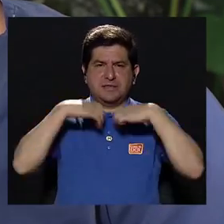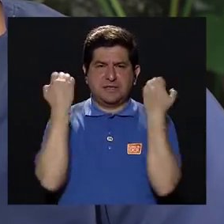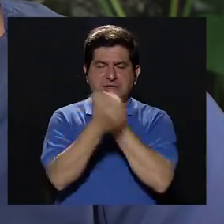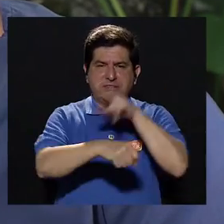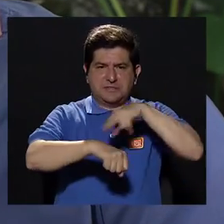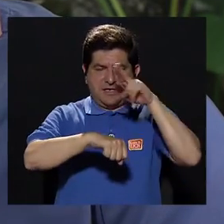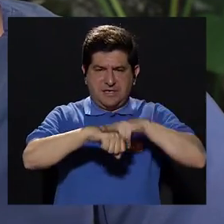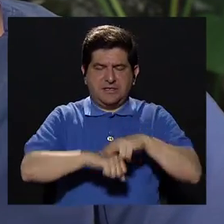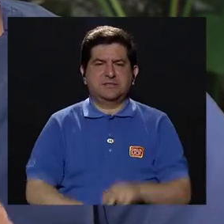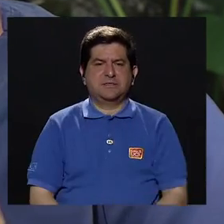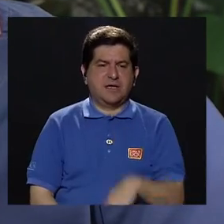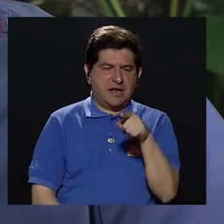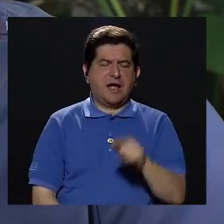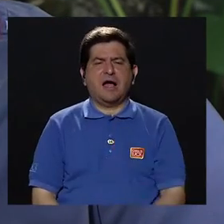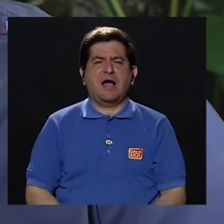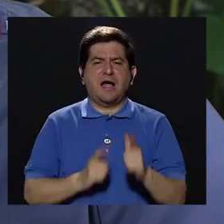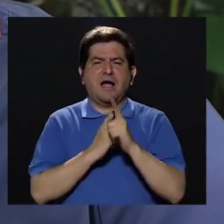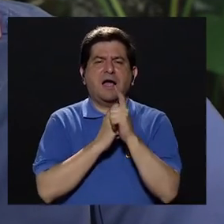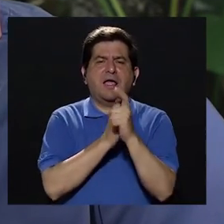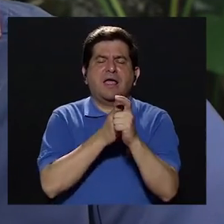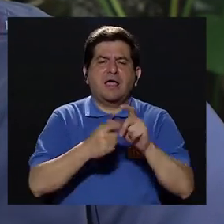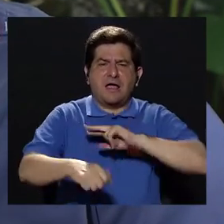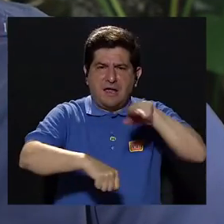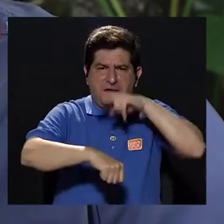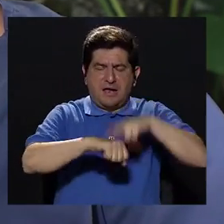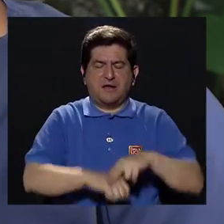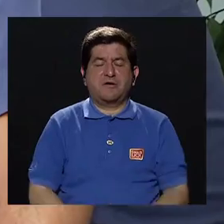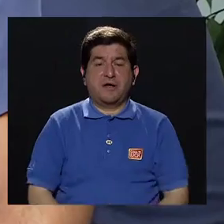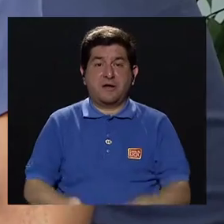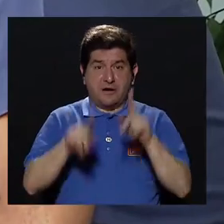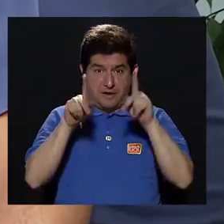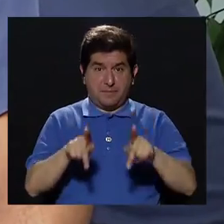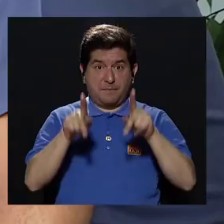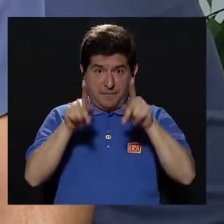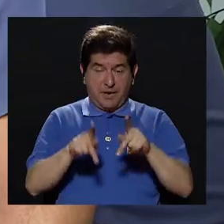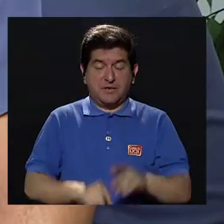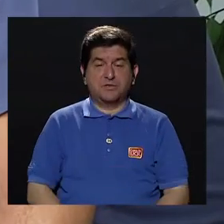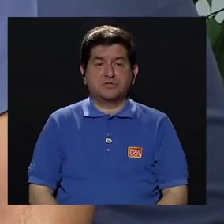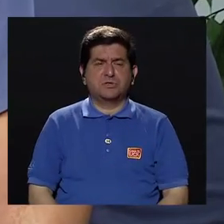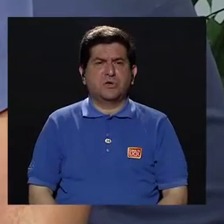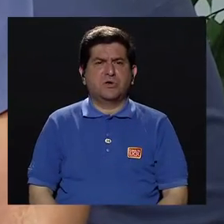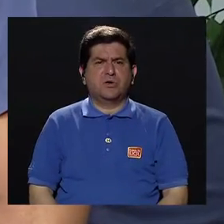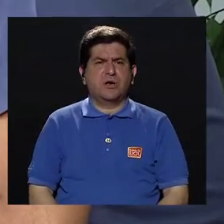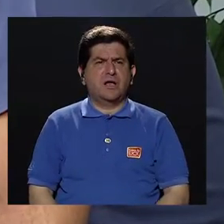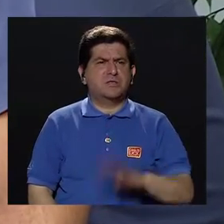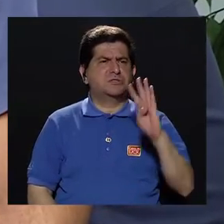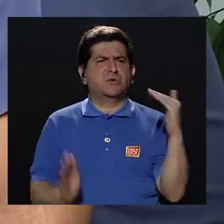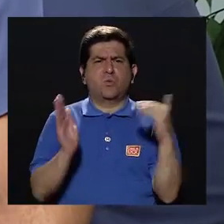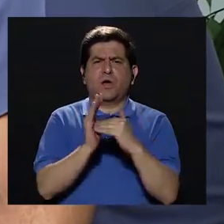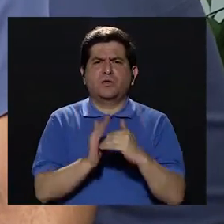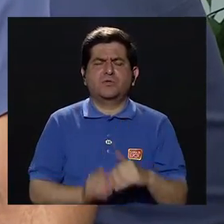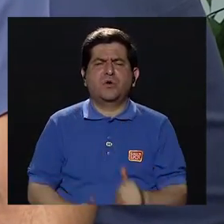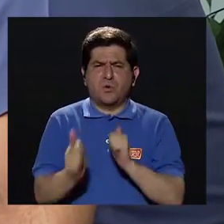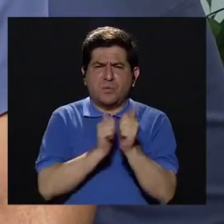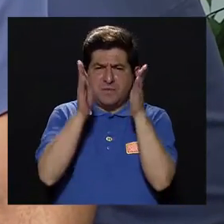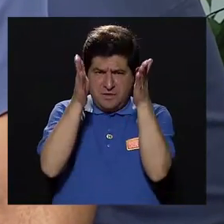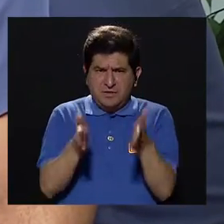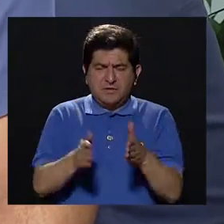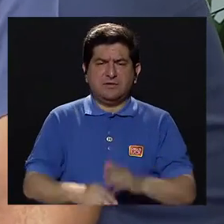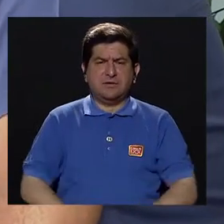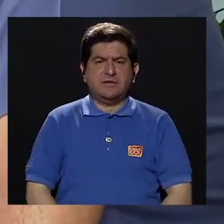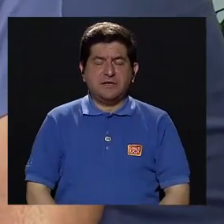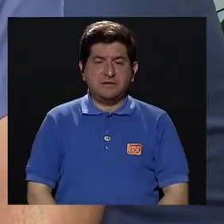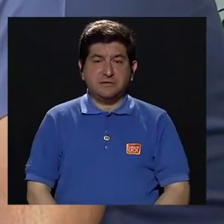el Estadio Nacional en una presentación de una carrera nacional, eran atletas, eran 4,000 y tantos atletas,